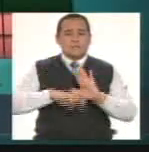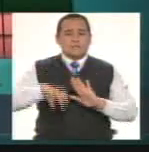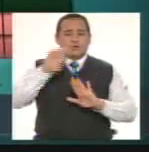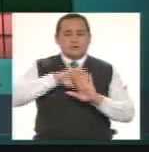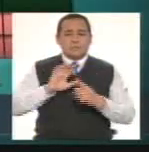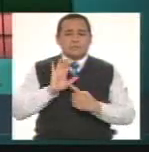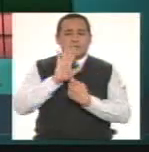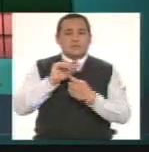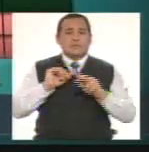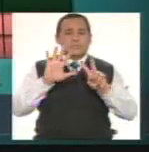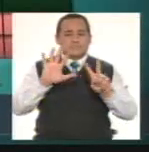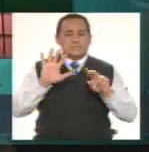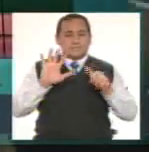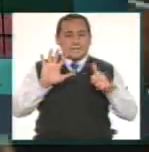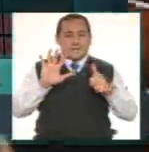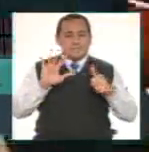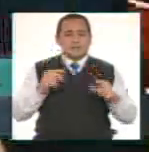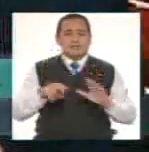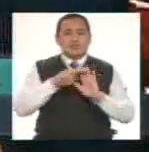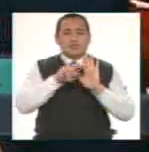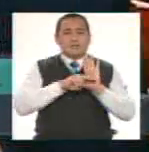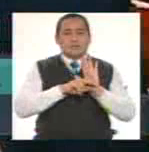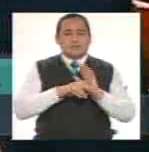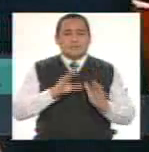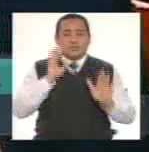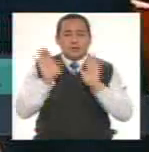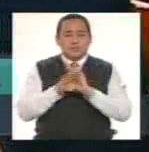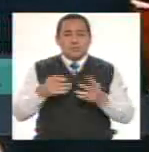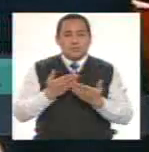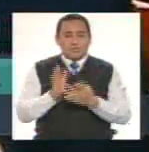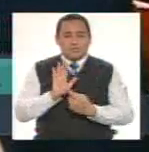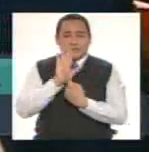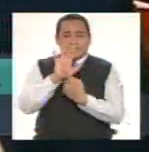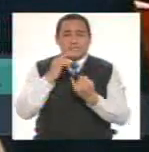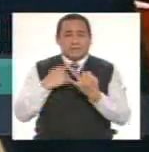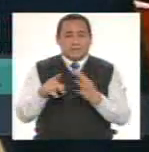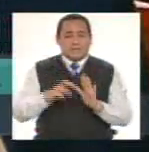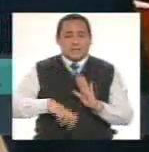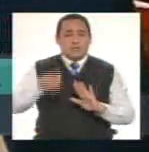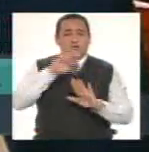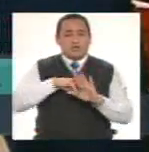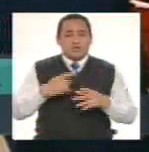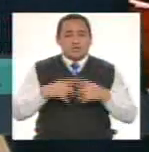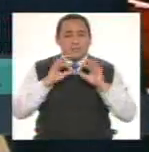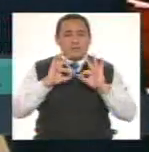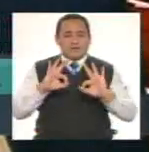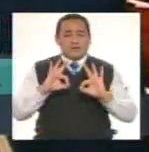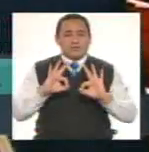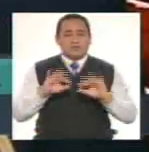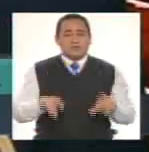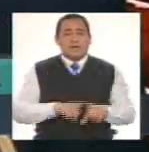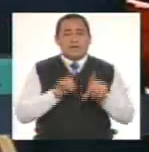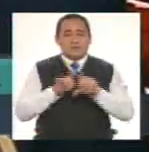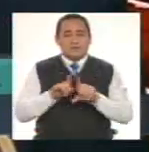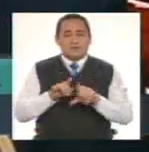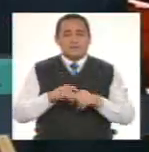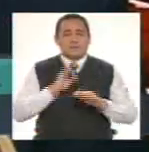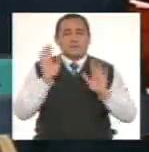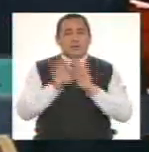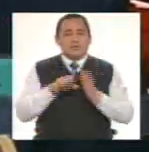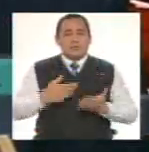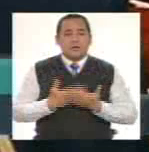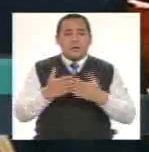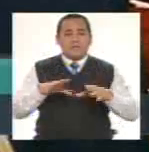presentados y 6 convertidos en normas. Cuando tú presentas proyectos que son efectivos y tienen